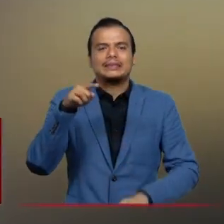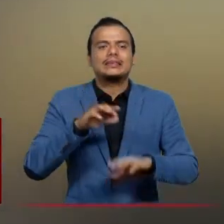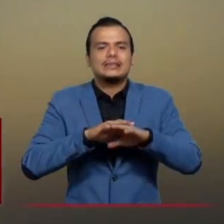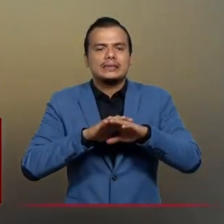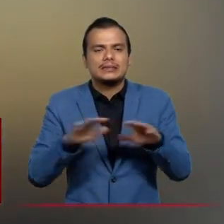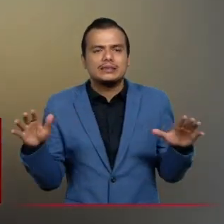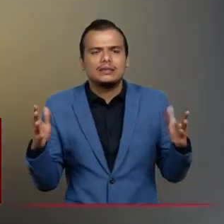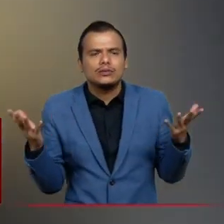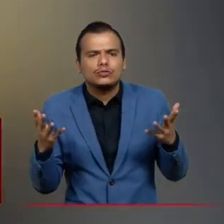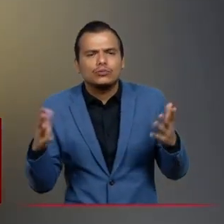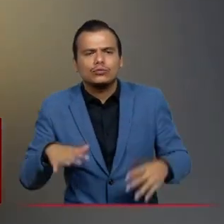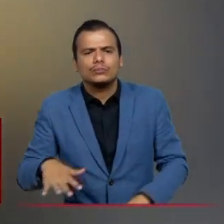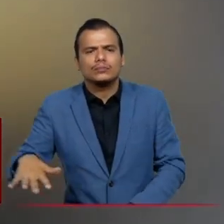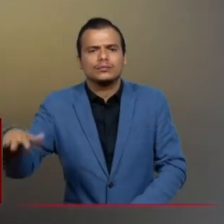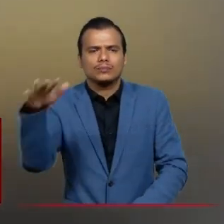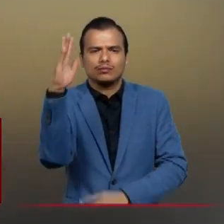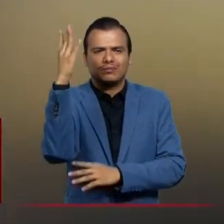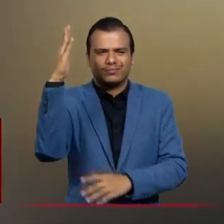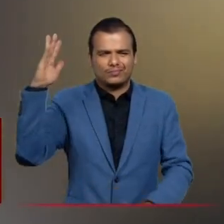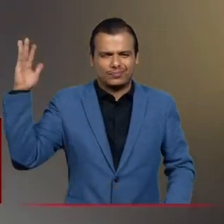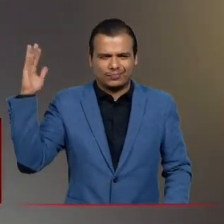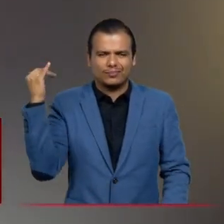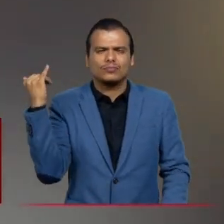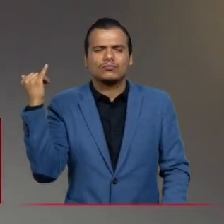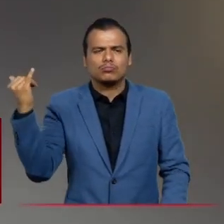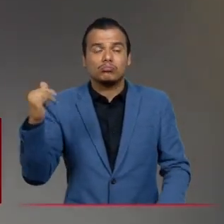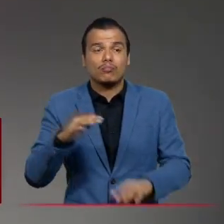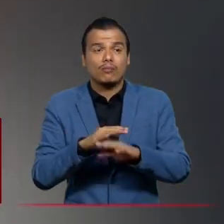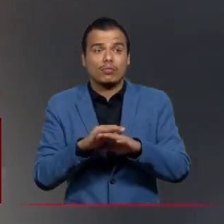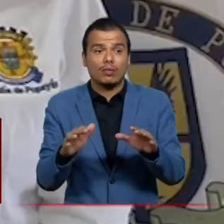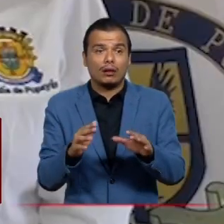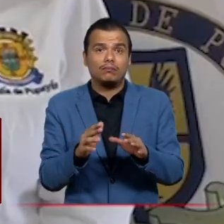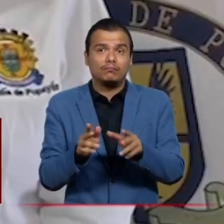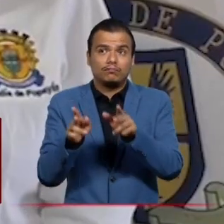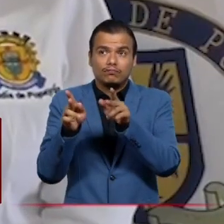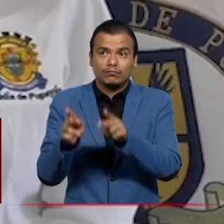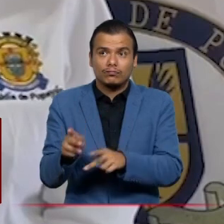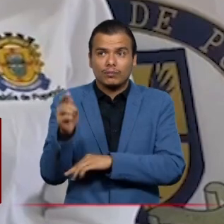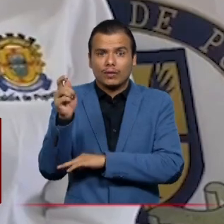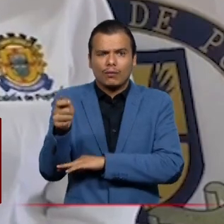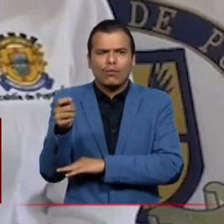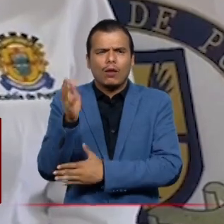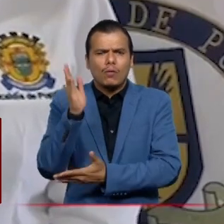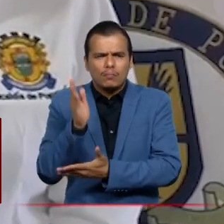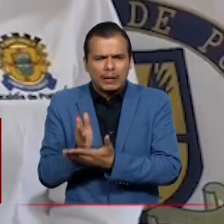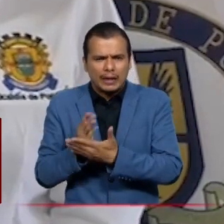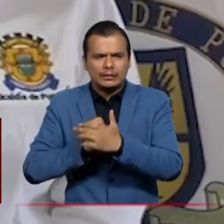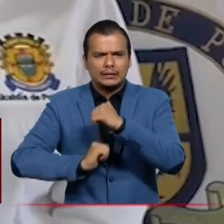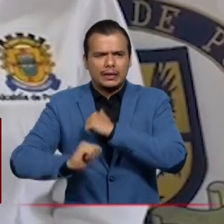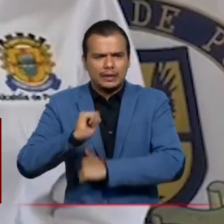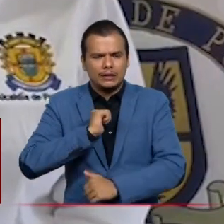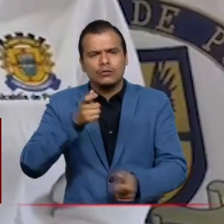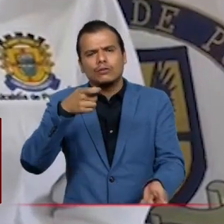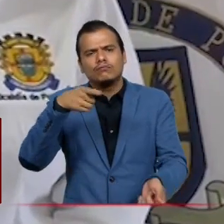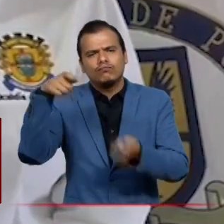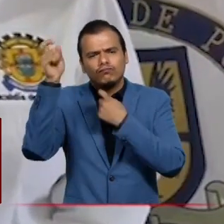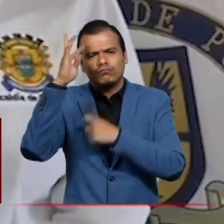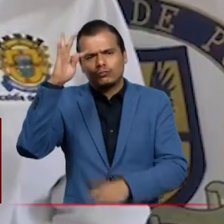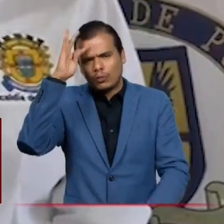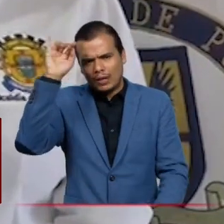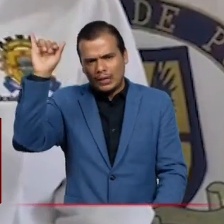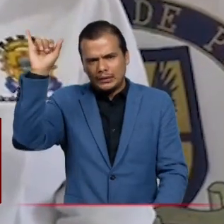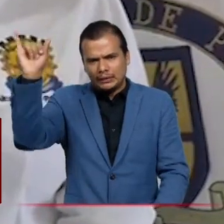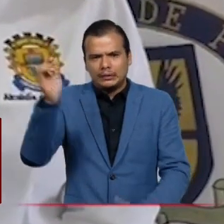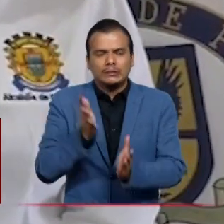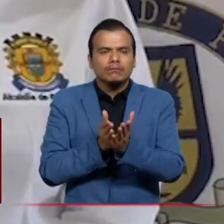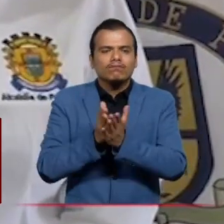cercana al punto lesionado se dirige al centro asistencial y en el momento es atendido por